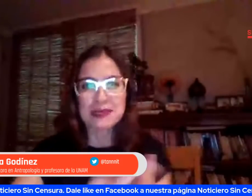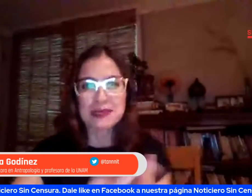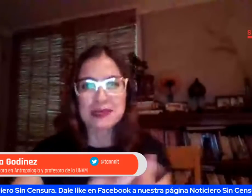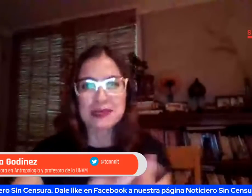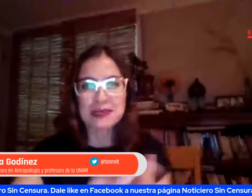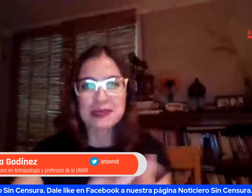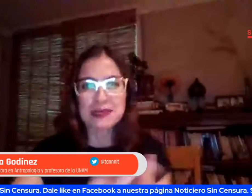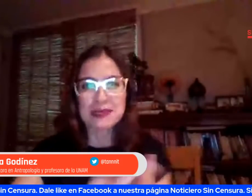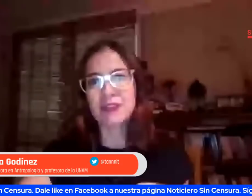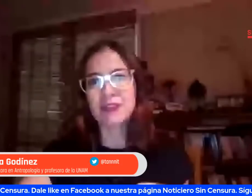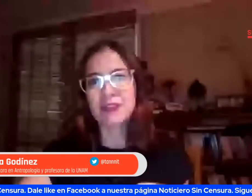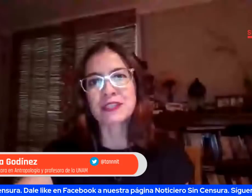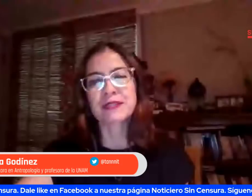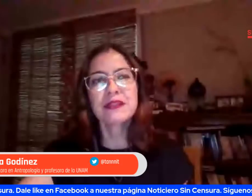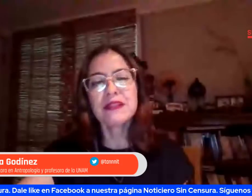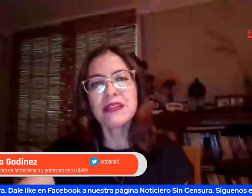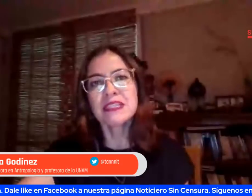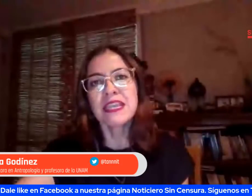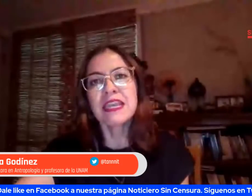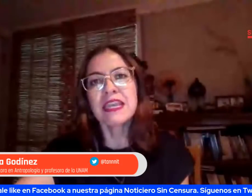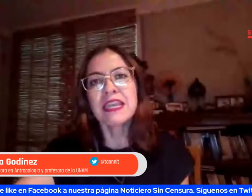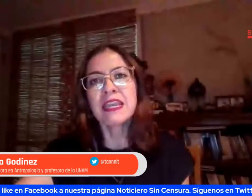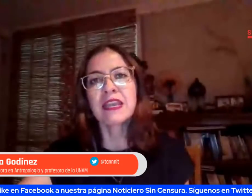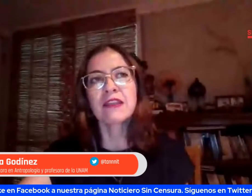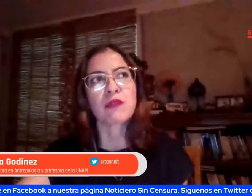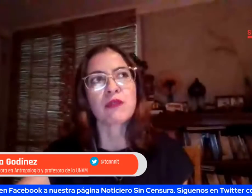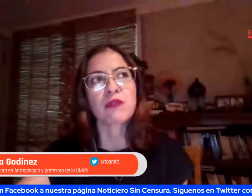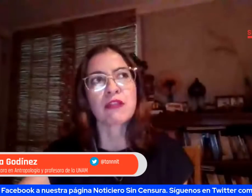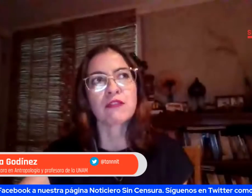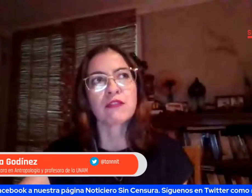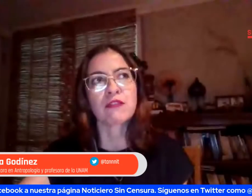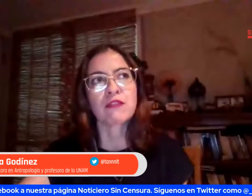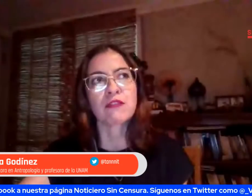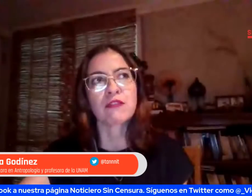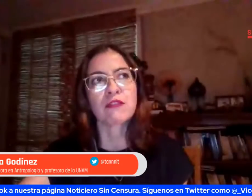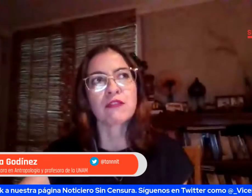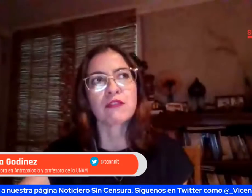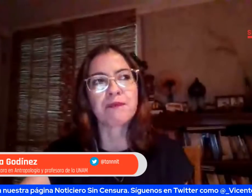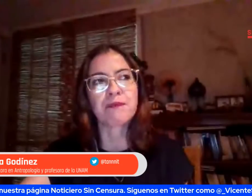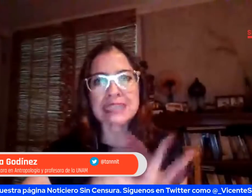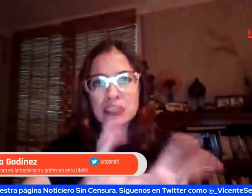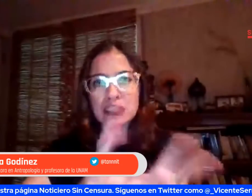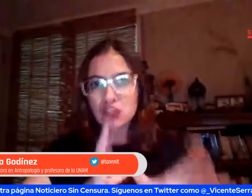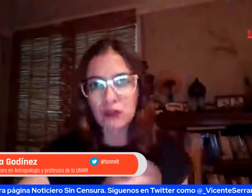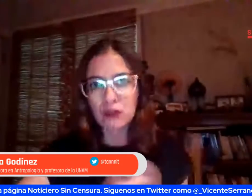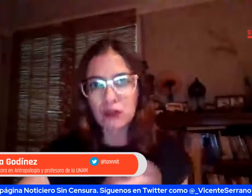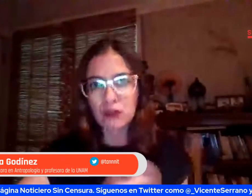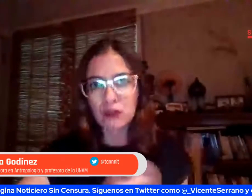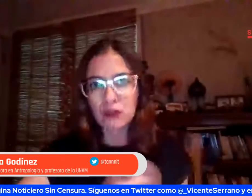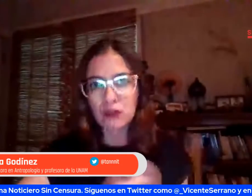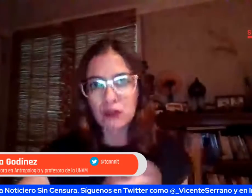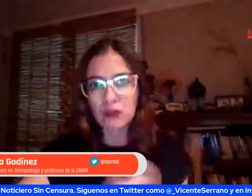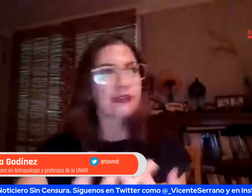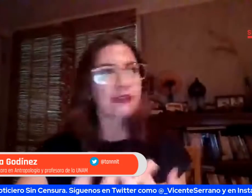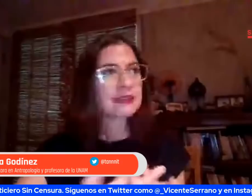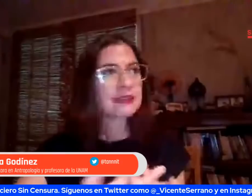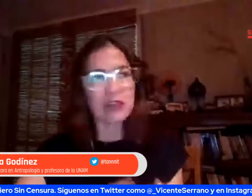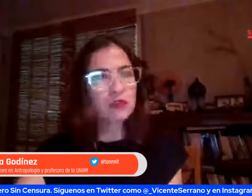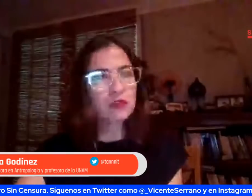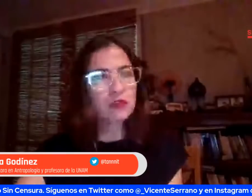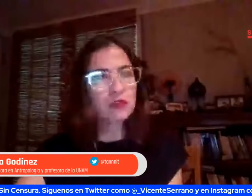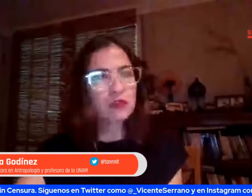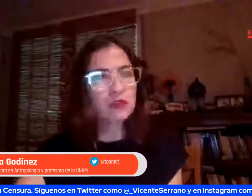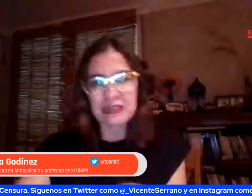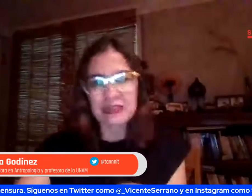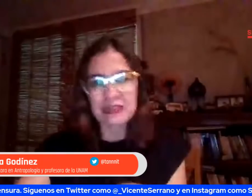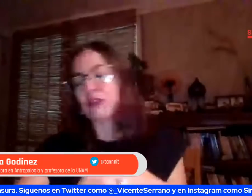buscarían muchos y estarían muy contentos es que López Obrador fuera censor, ¿no? Igual que están